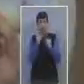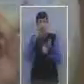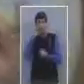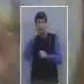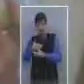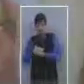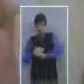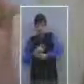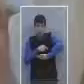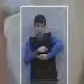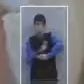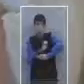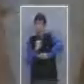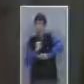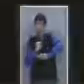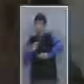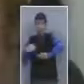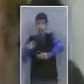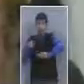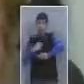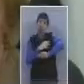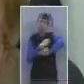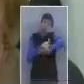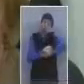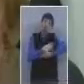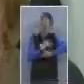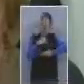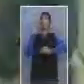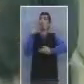su madre puede acceder a este alimento.